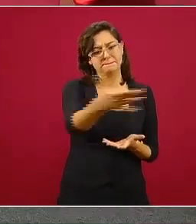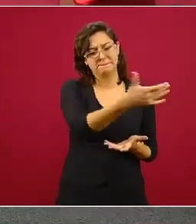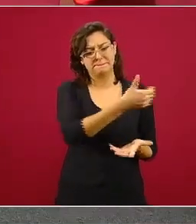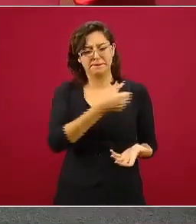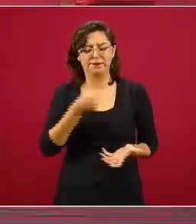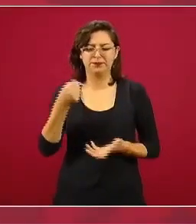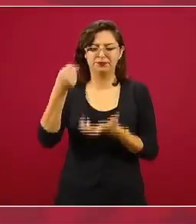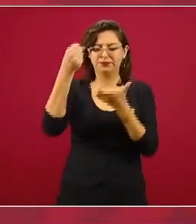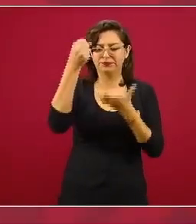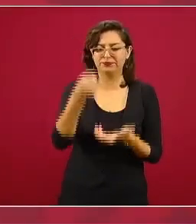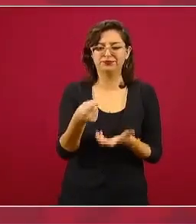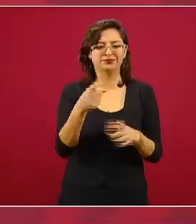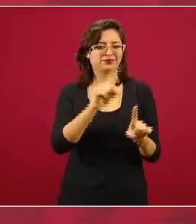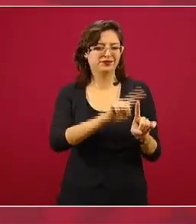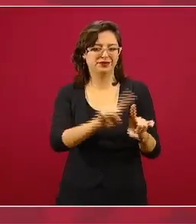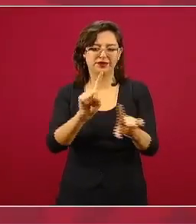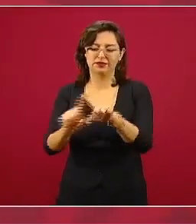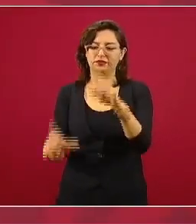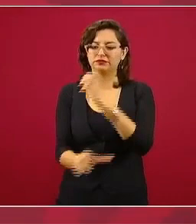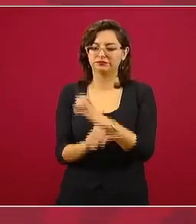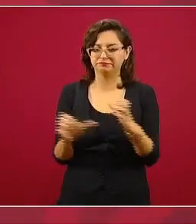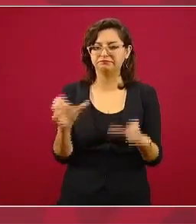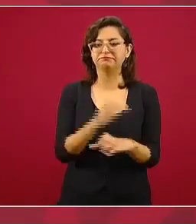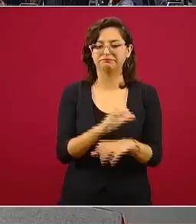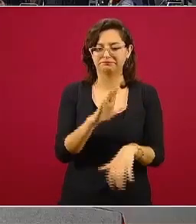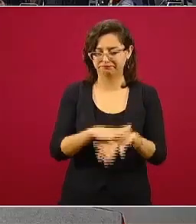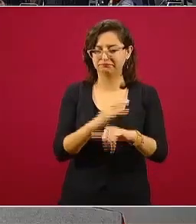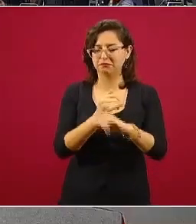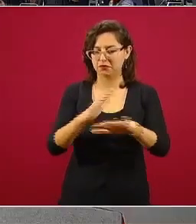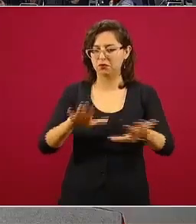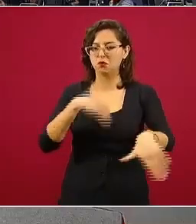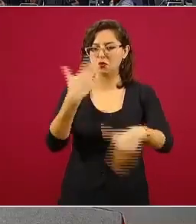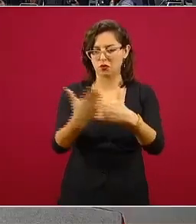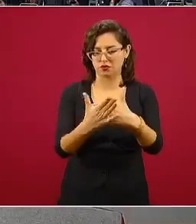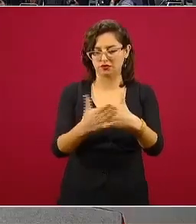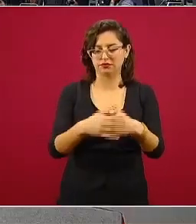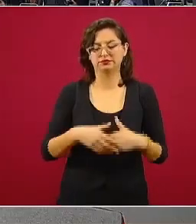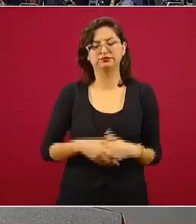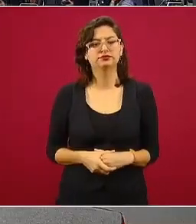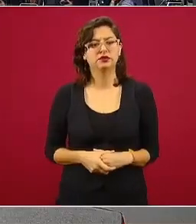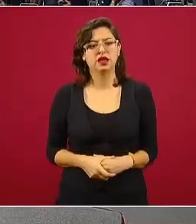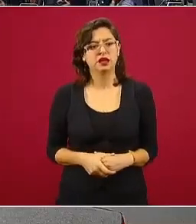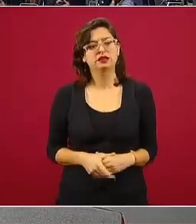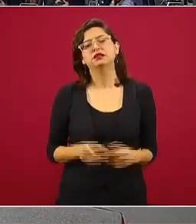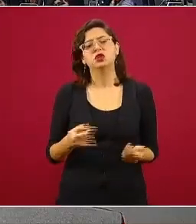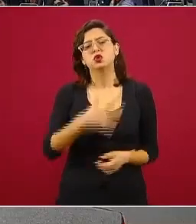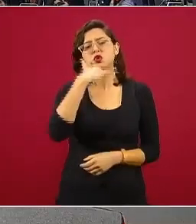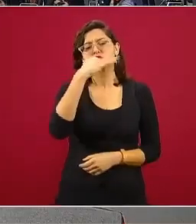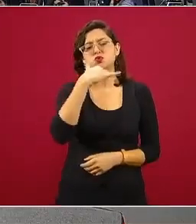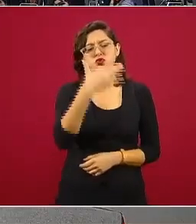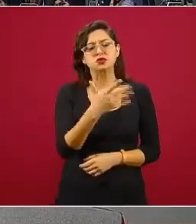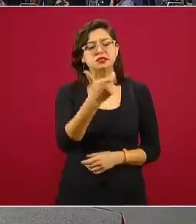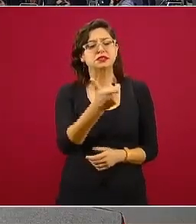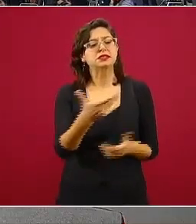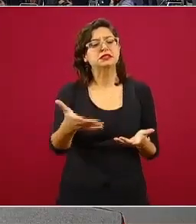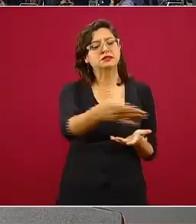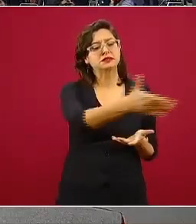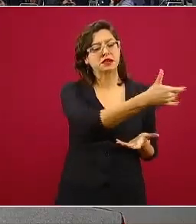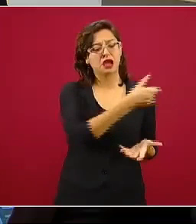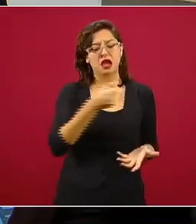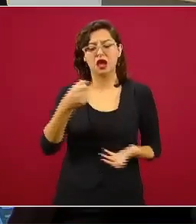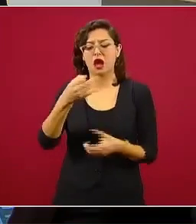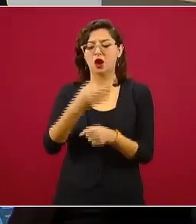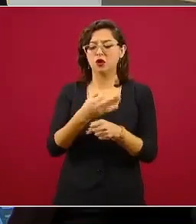y así muchas cosas. Pero bueno, informamos. ¿Se ha tomado dinero de este combate a la corrupción recuperado para destinarlo para atender